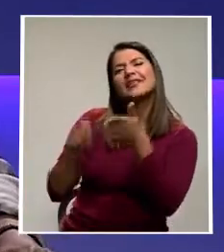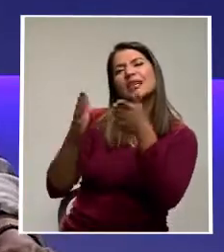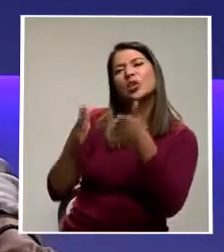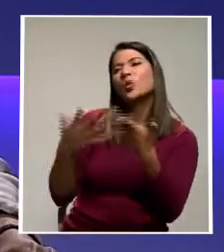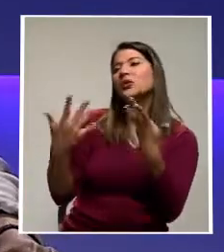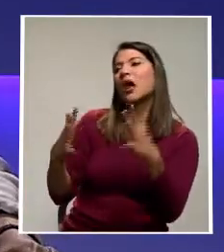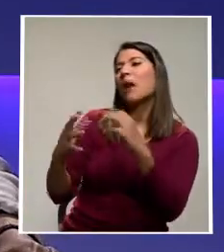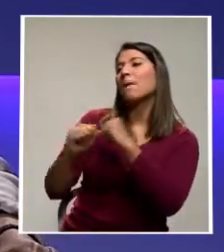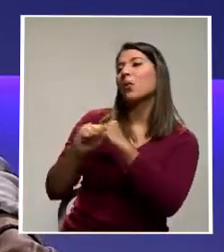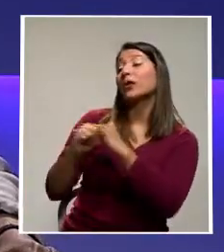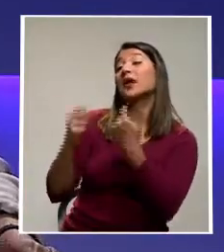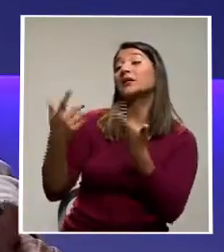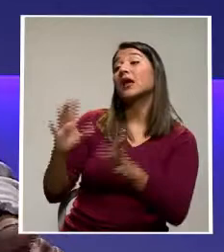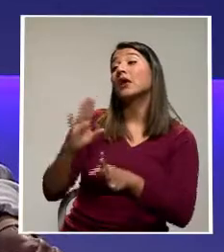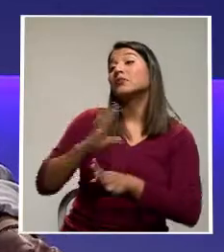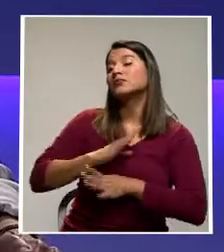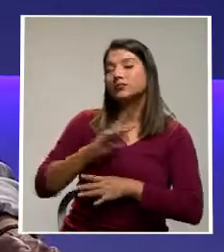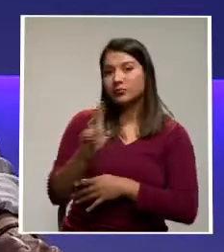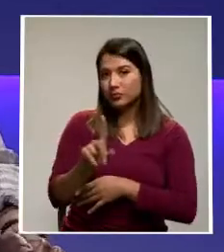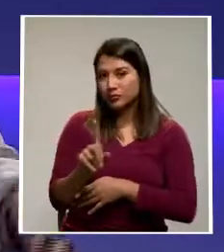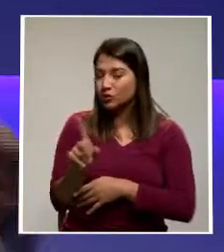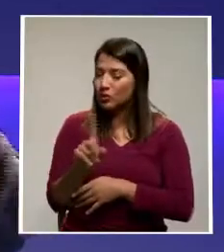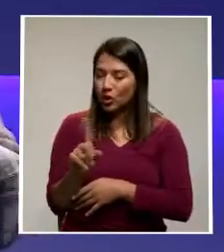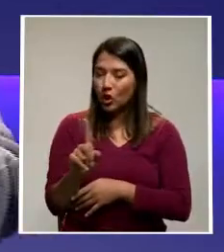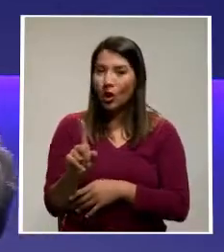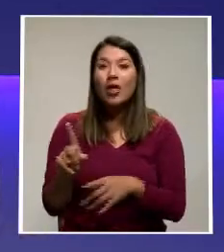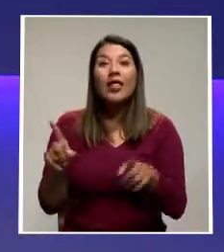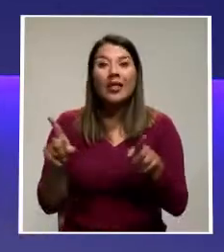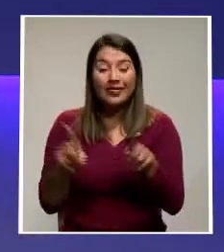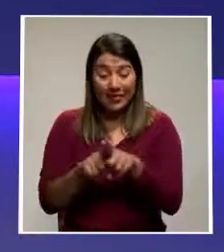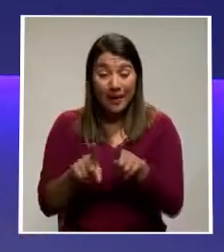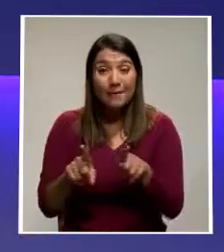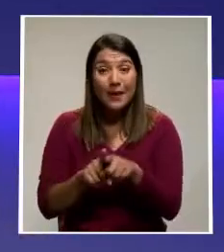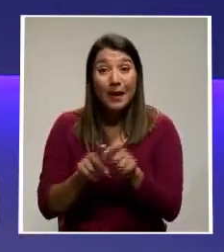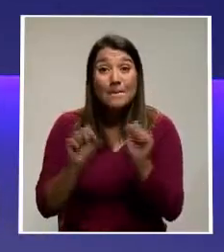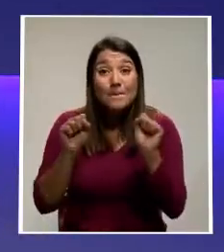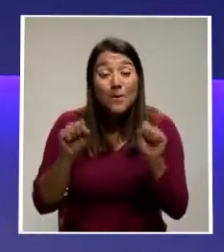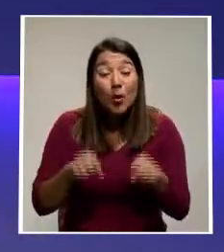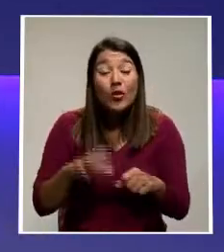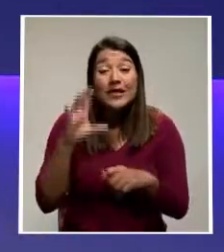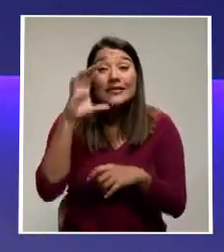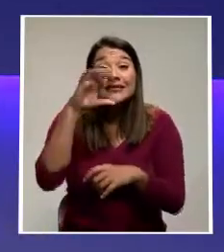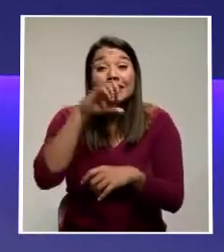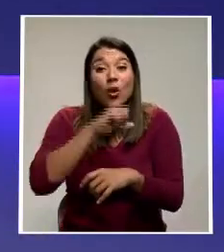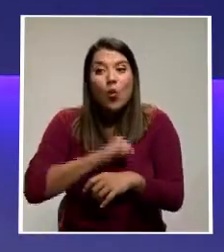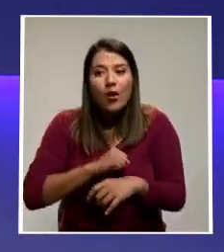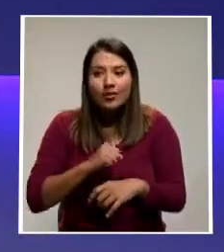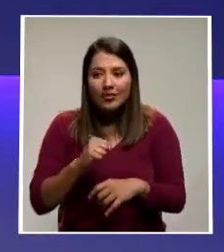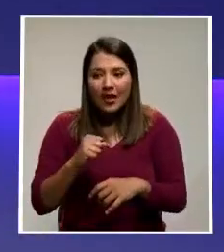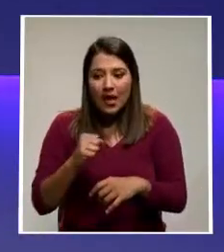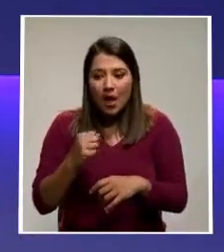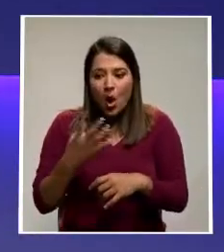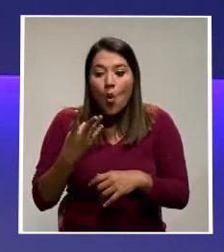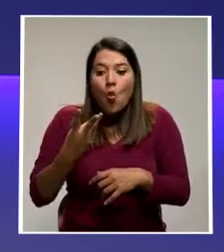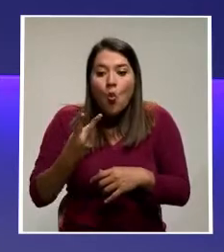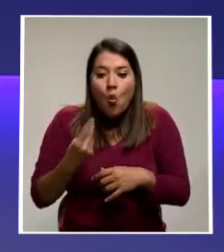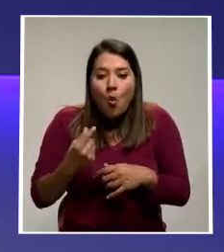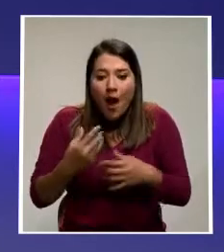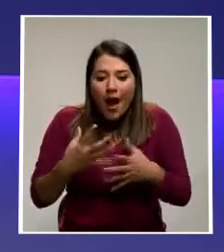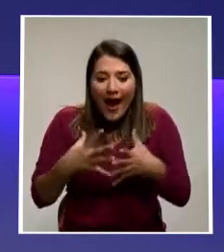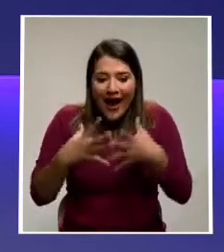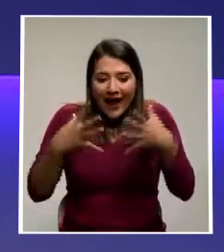escritora y publicar, sino también de descubrir cuán grande es uno por dentro,